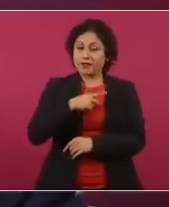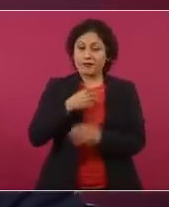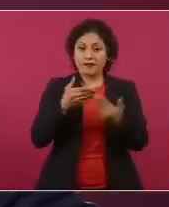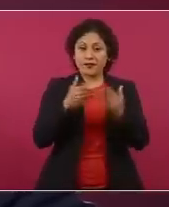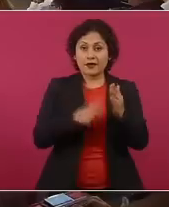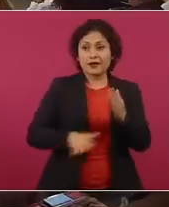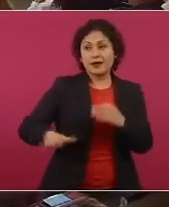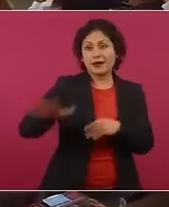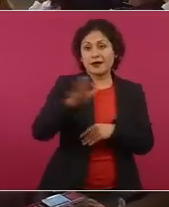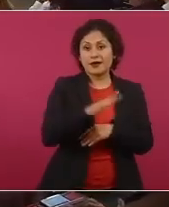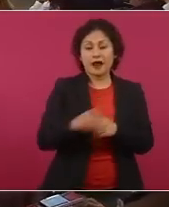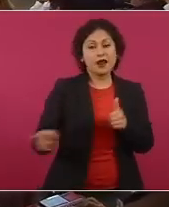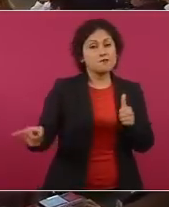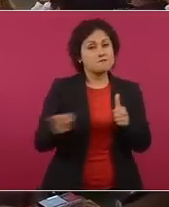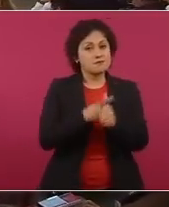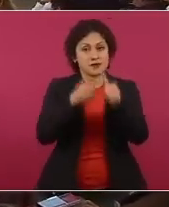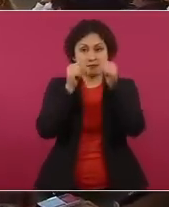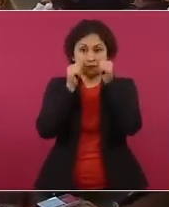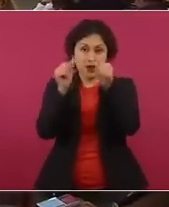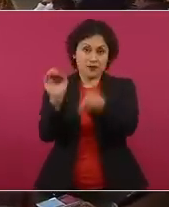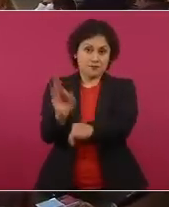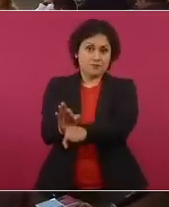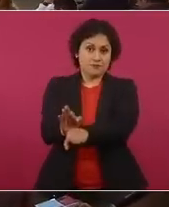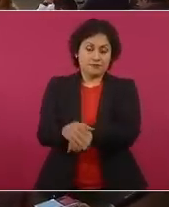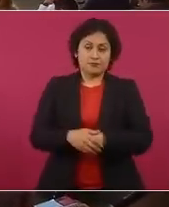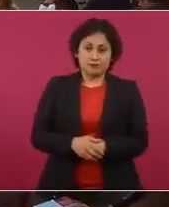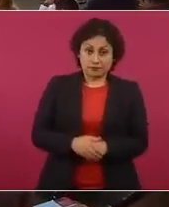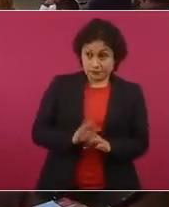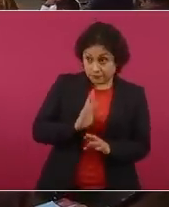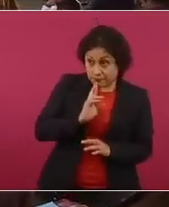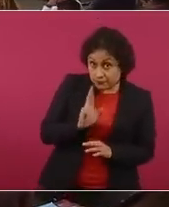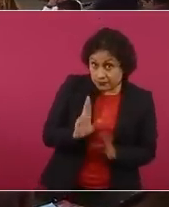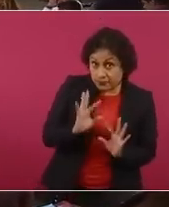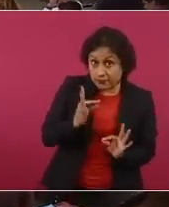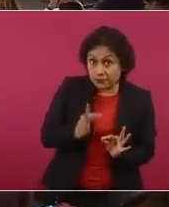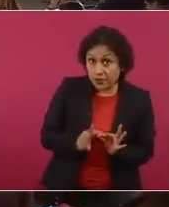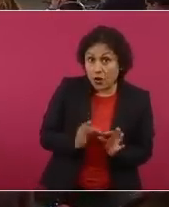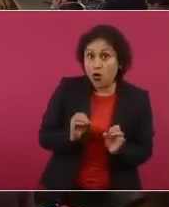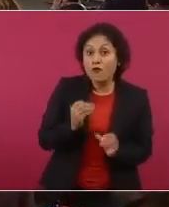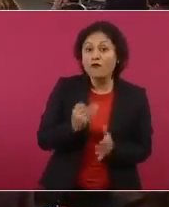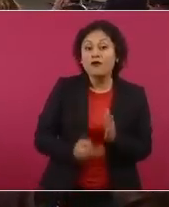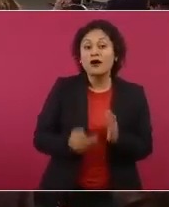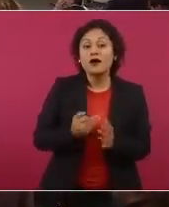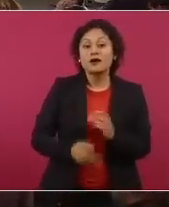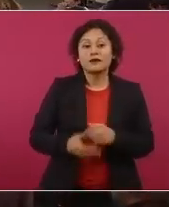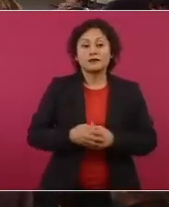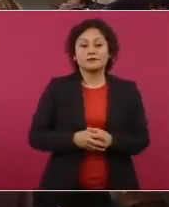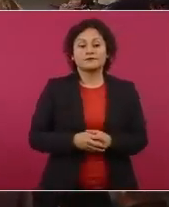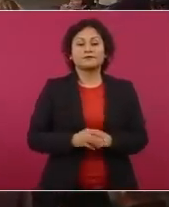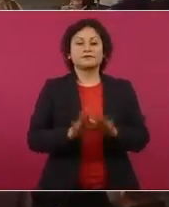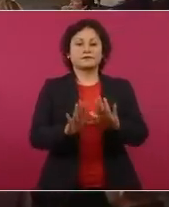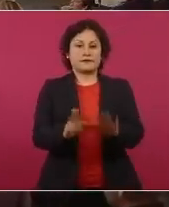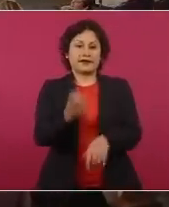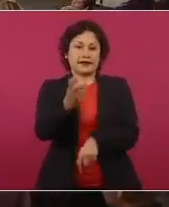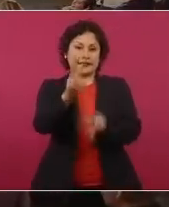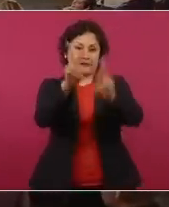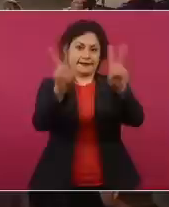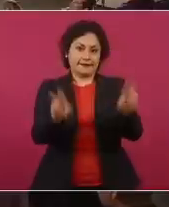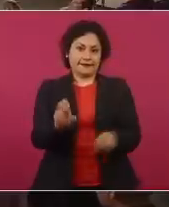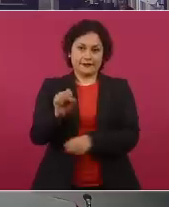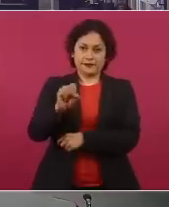¿Ya te contesté a la pregunta? Espera. ¿O todavía falta? Ajá, esto viene de la Suprema Corte.